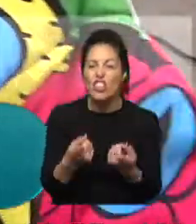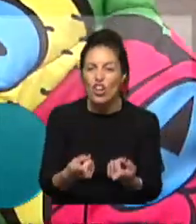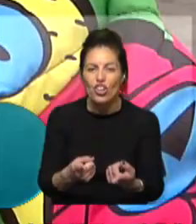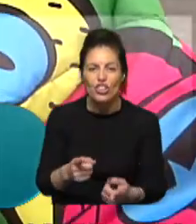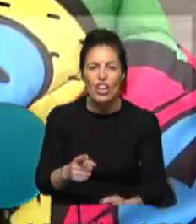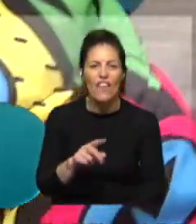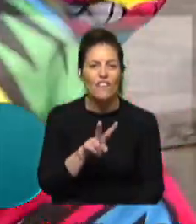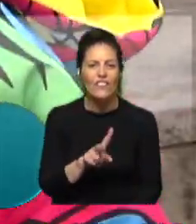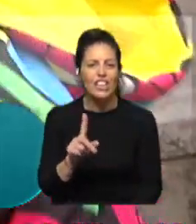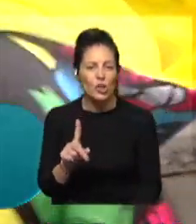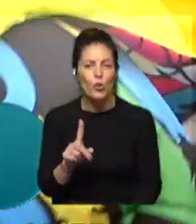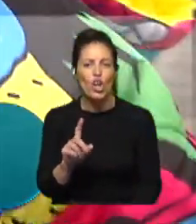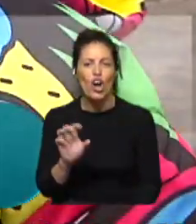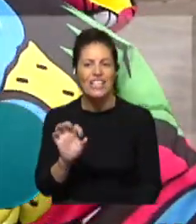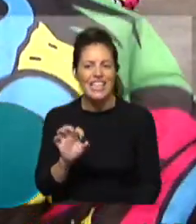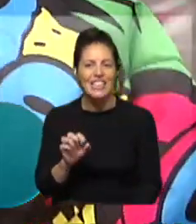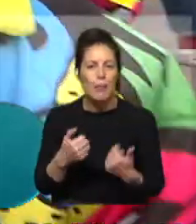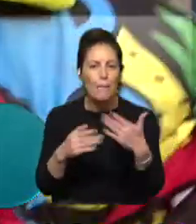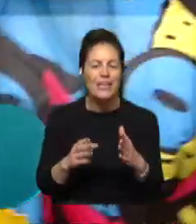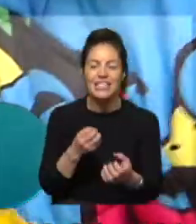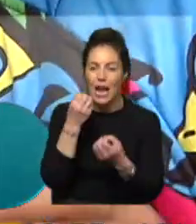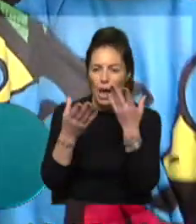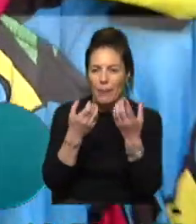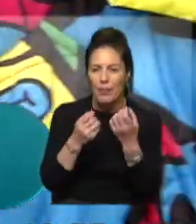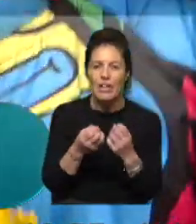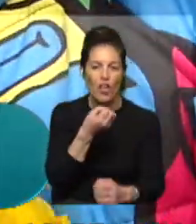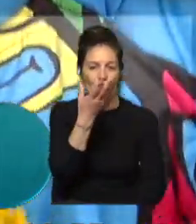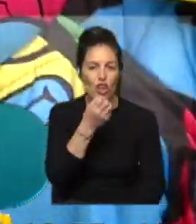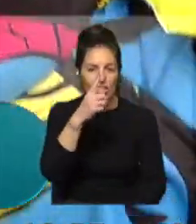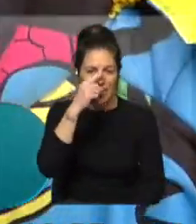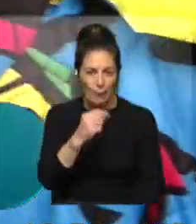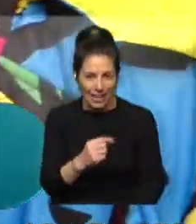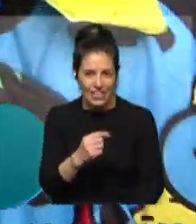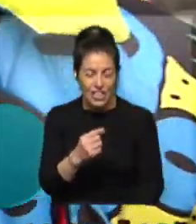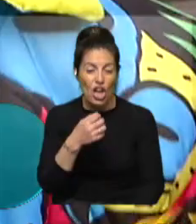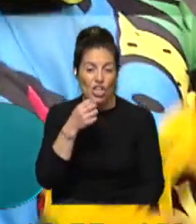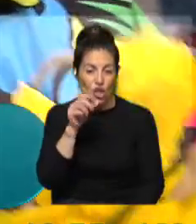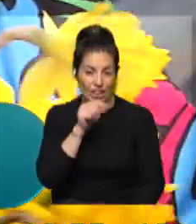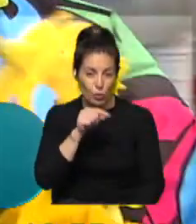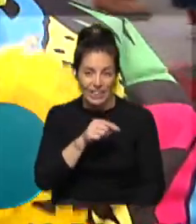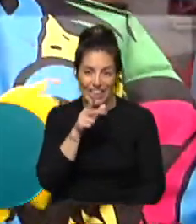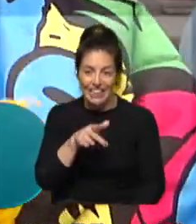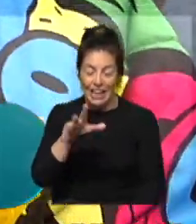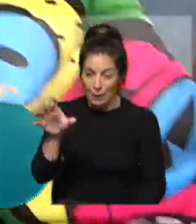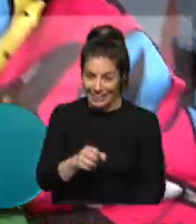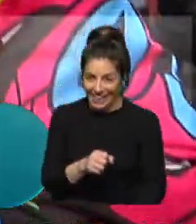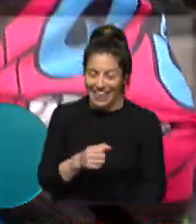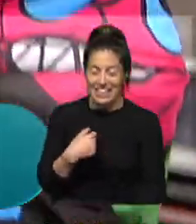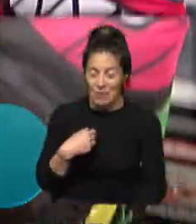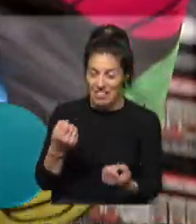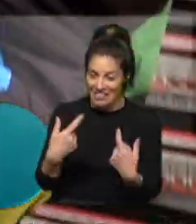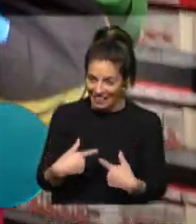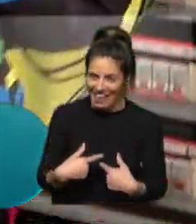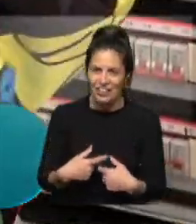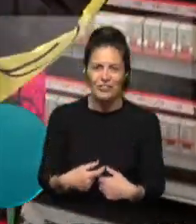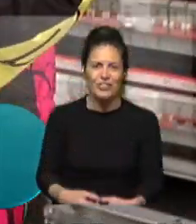21 de septiembre, arranca la primavera, la gente estaba diciendo flores amarillas, puse en Twitter, más vale que alguien me lleve florcitas y bueno. Y llegaron, hermano, ¿la regalaste vos